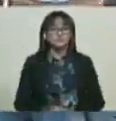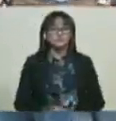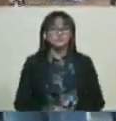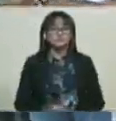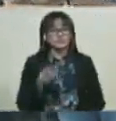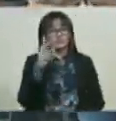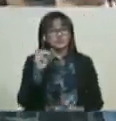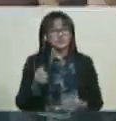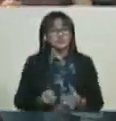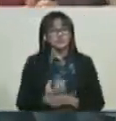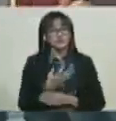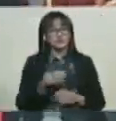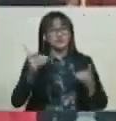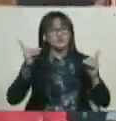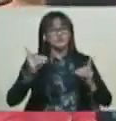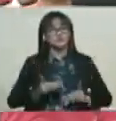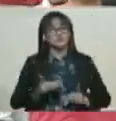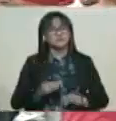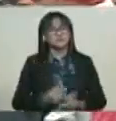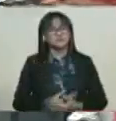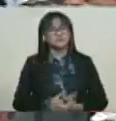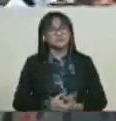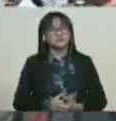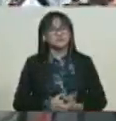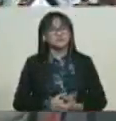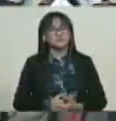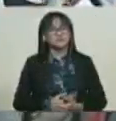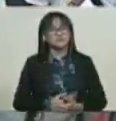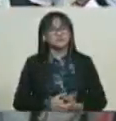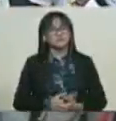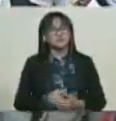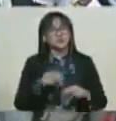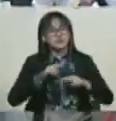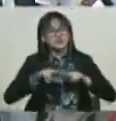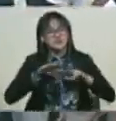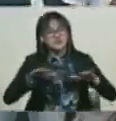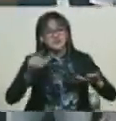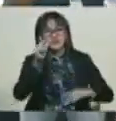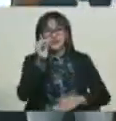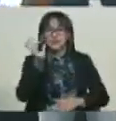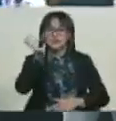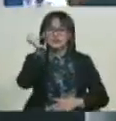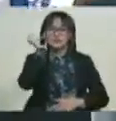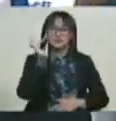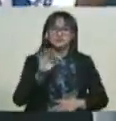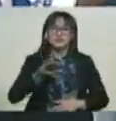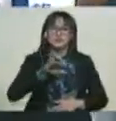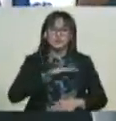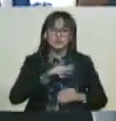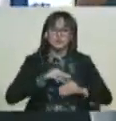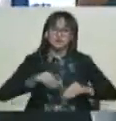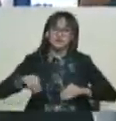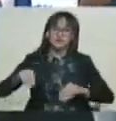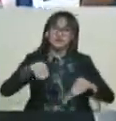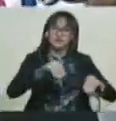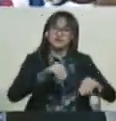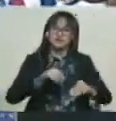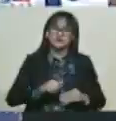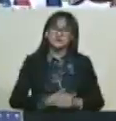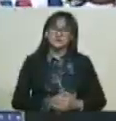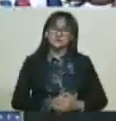30 de mayo se decide el destino de los niños y niñas de nuestra tierra